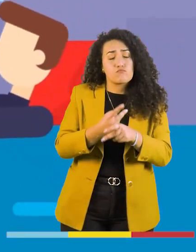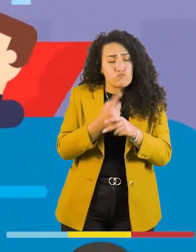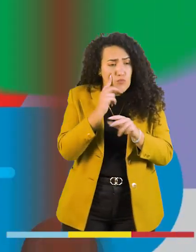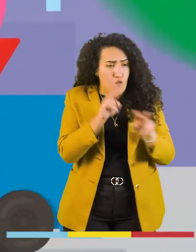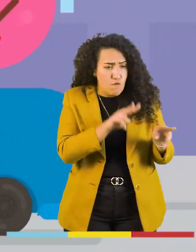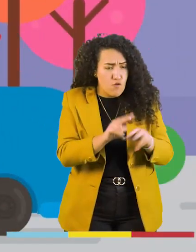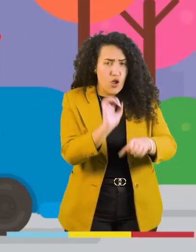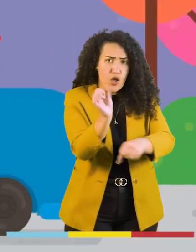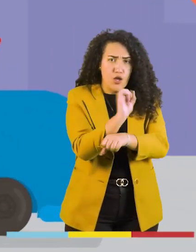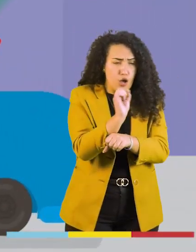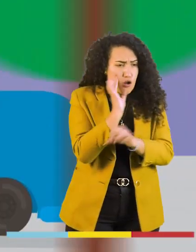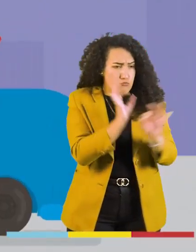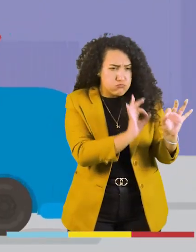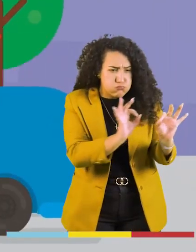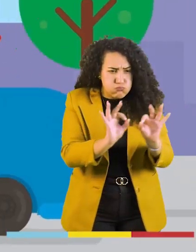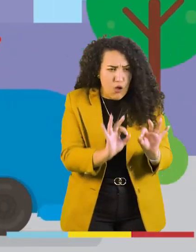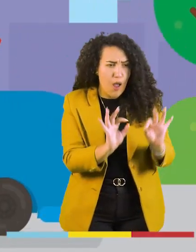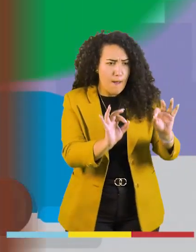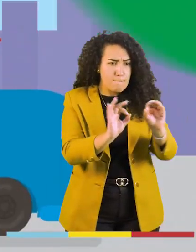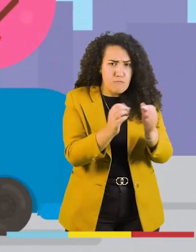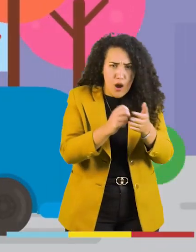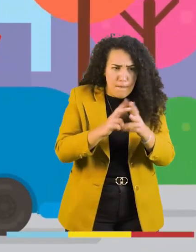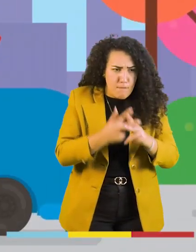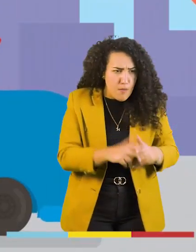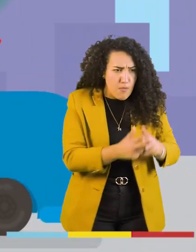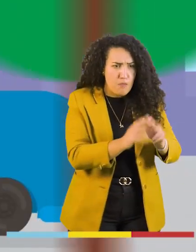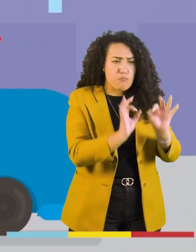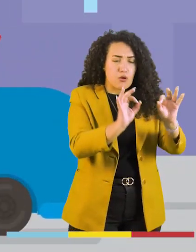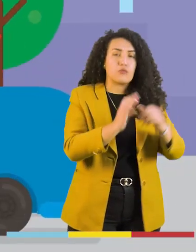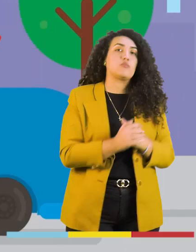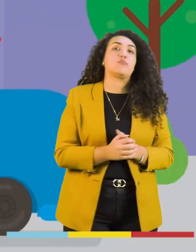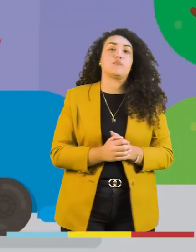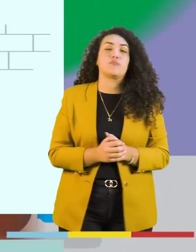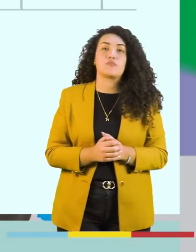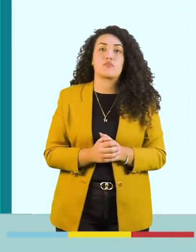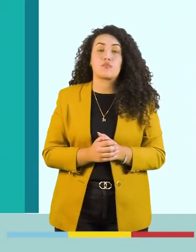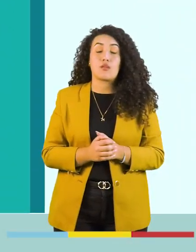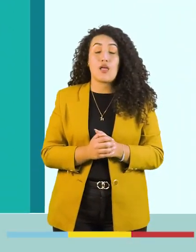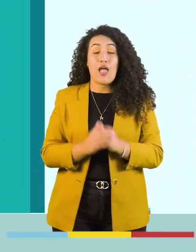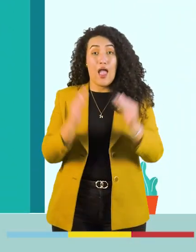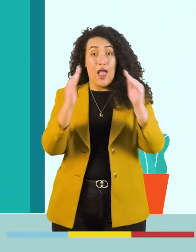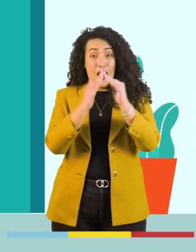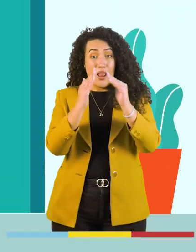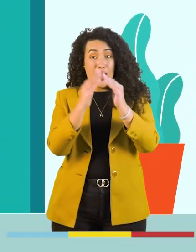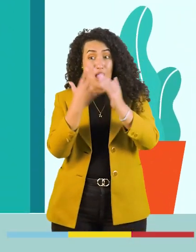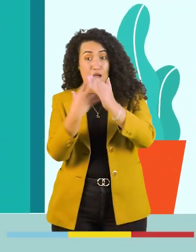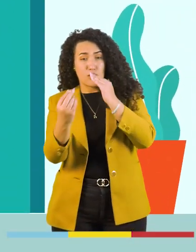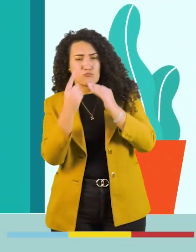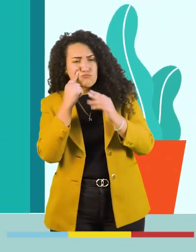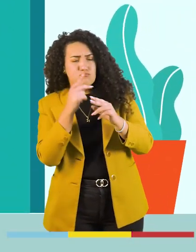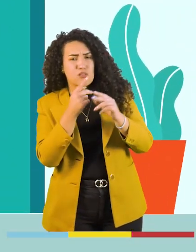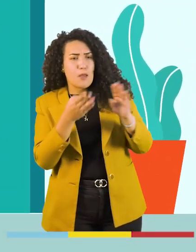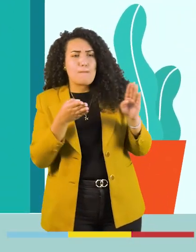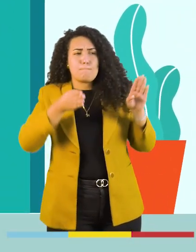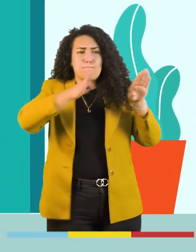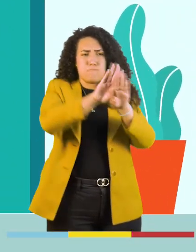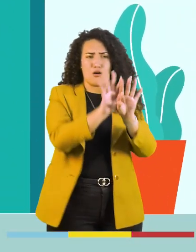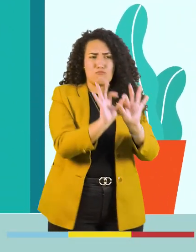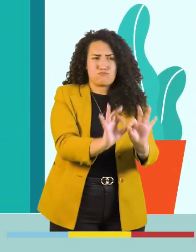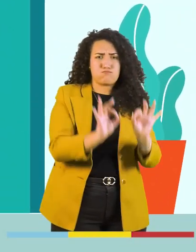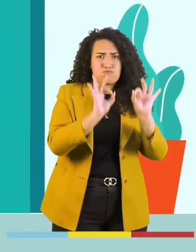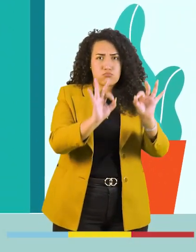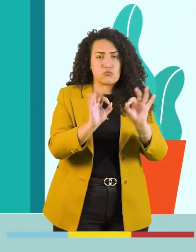los límites de velocidad y garantiza el óptimo estado de tu vehículo. Por tu seguridad, al salir de casa, asegúrate de